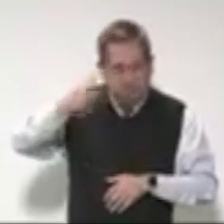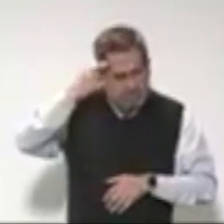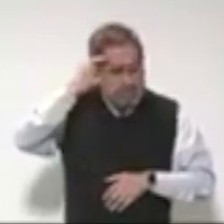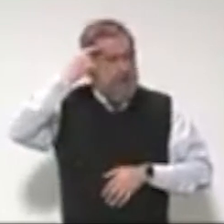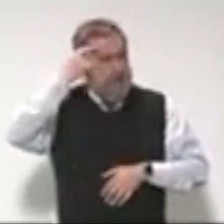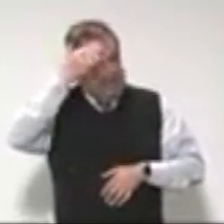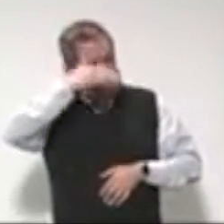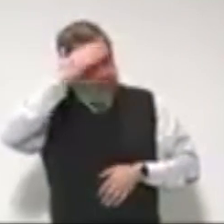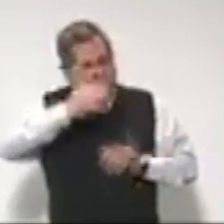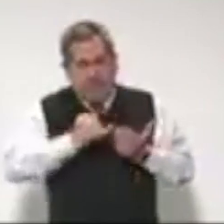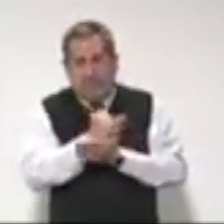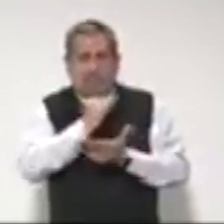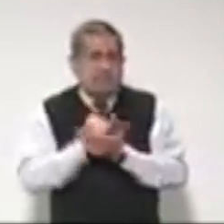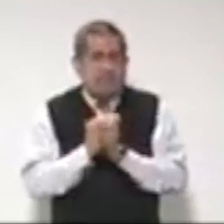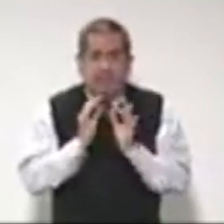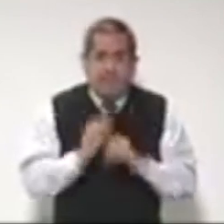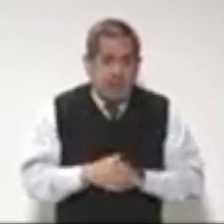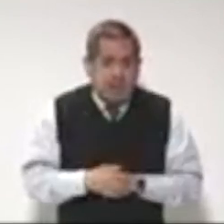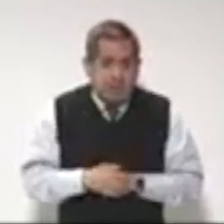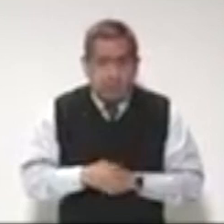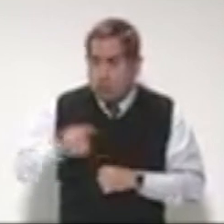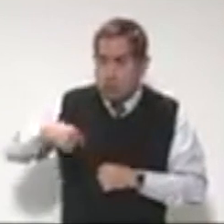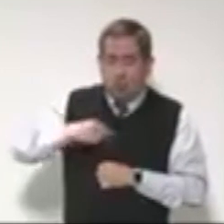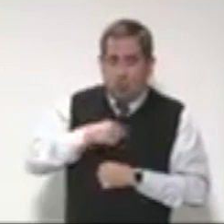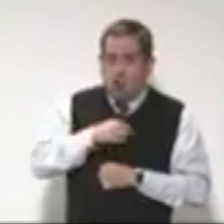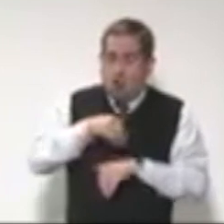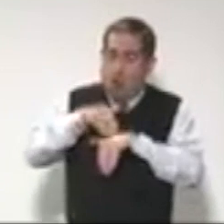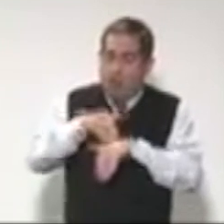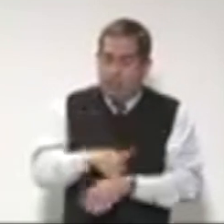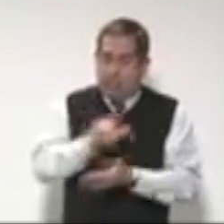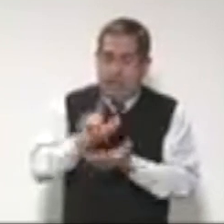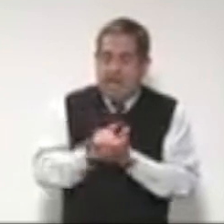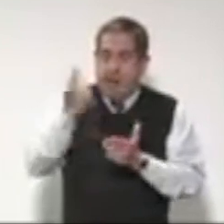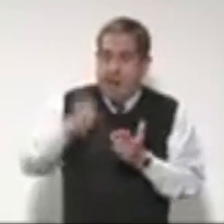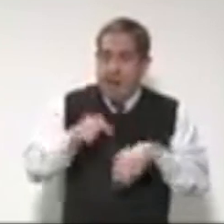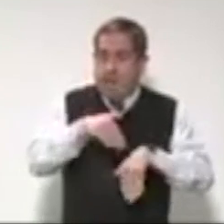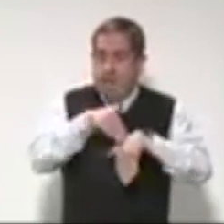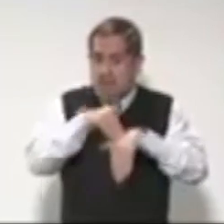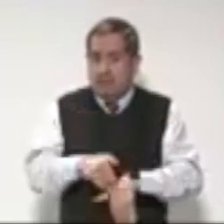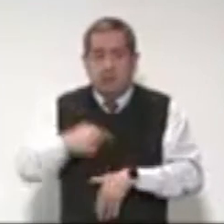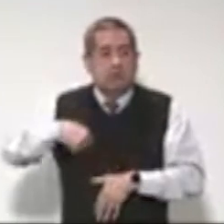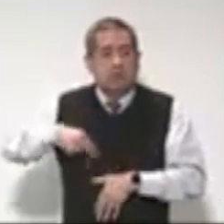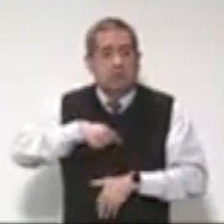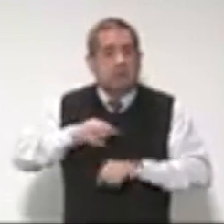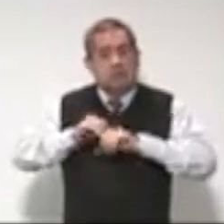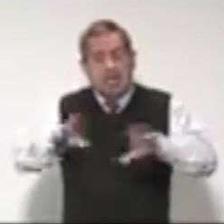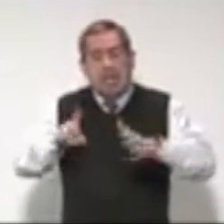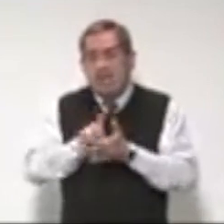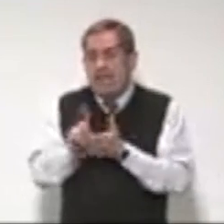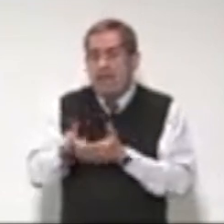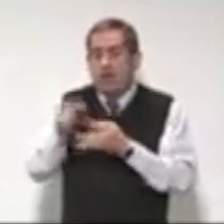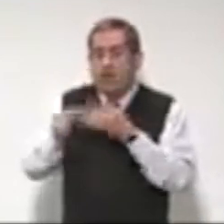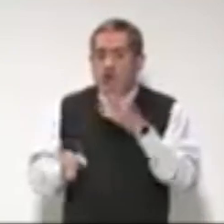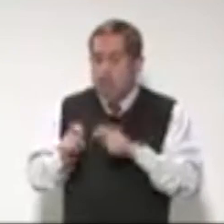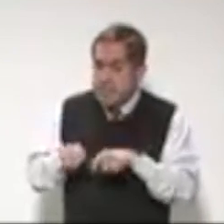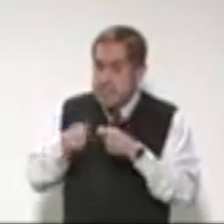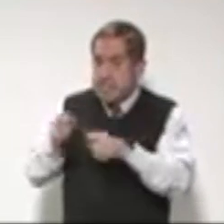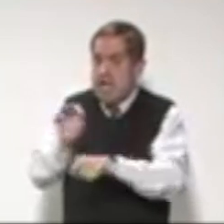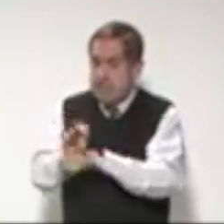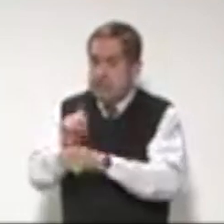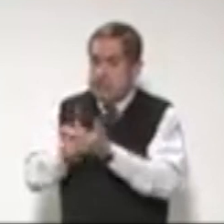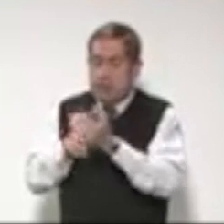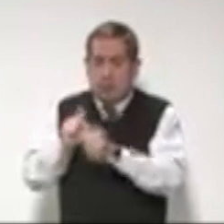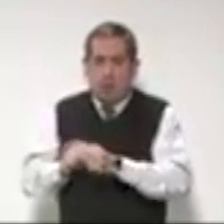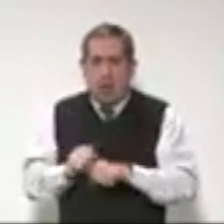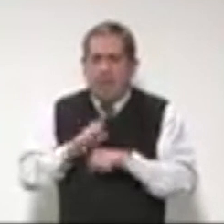cumplir a cabalidad con nuestros mandatos de garantizar el pleno ejercicio de los derechos y asegurar canales de